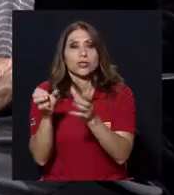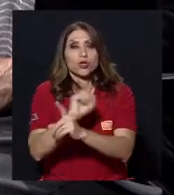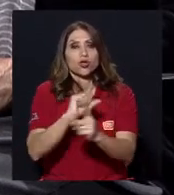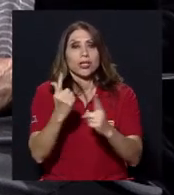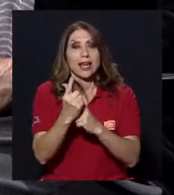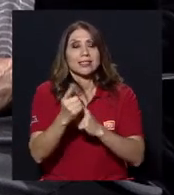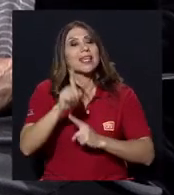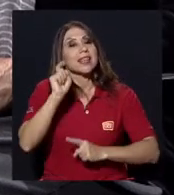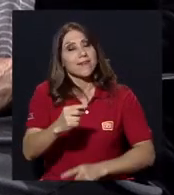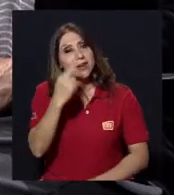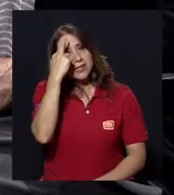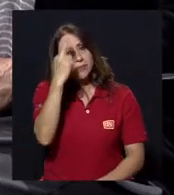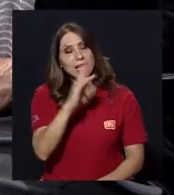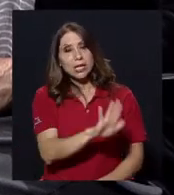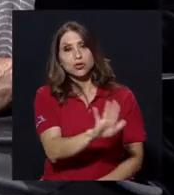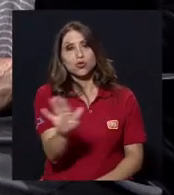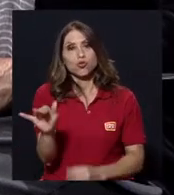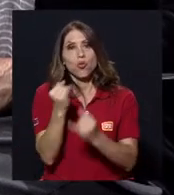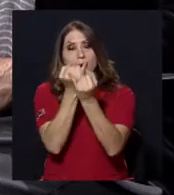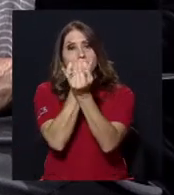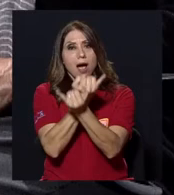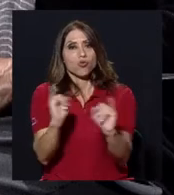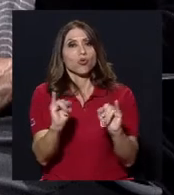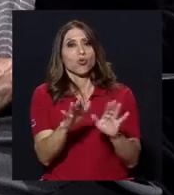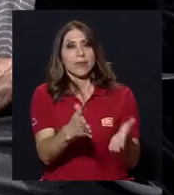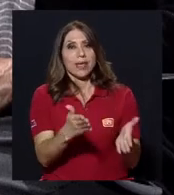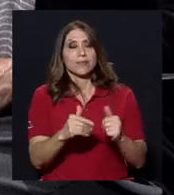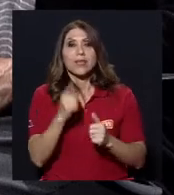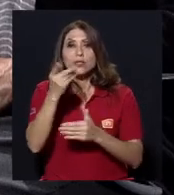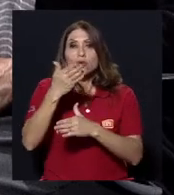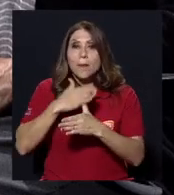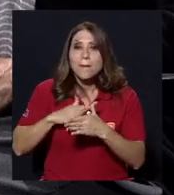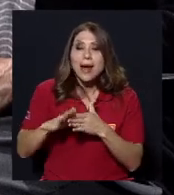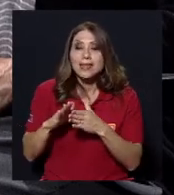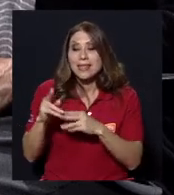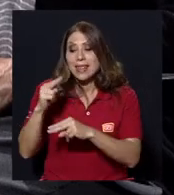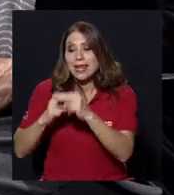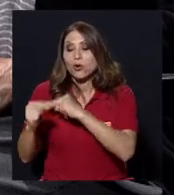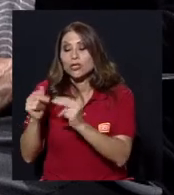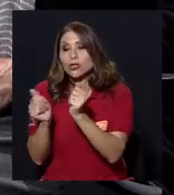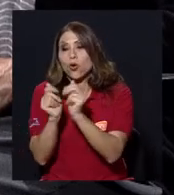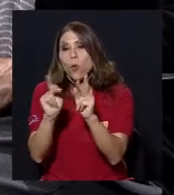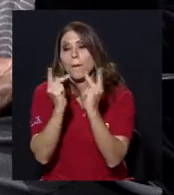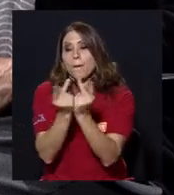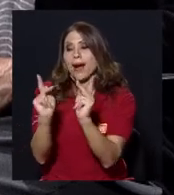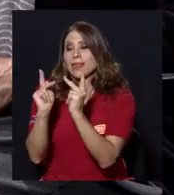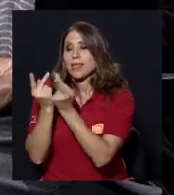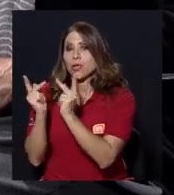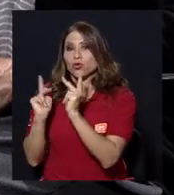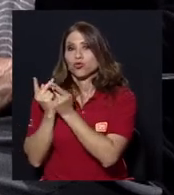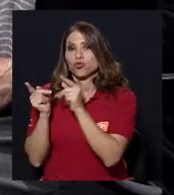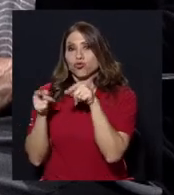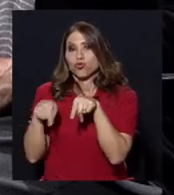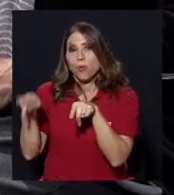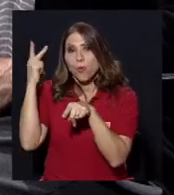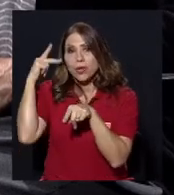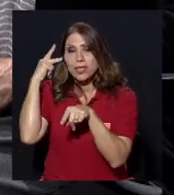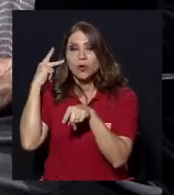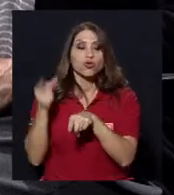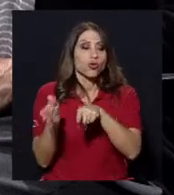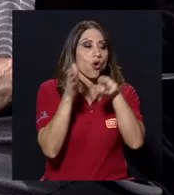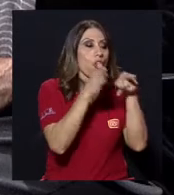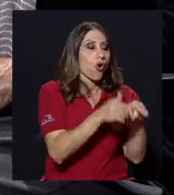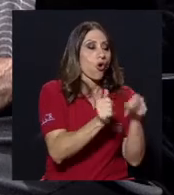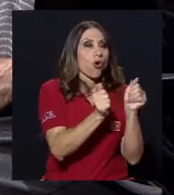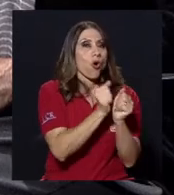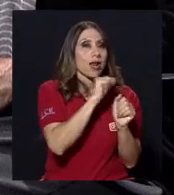respetar también la autonomía de los sectores sociales. Es decir, es una parte de la negociación con partidos políticos y otra es con la sociedad. Y en